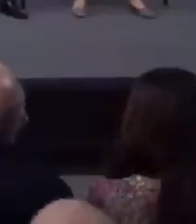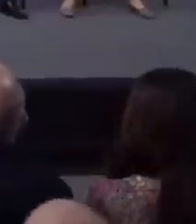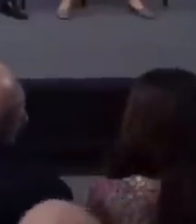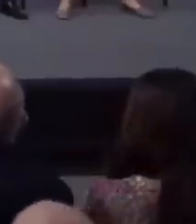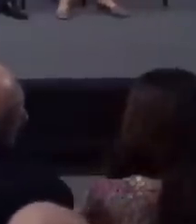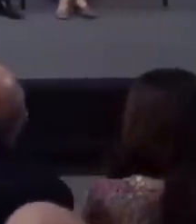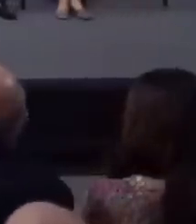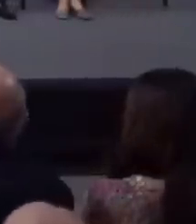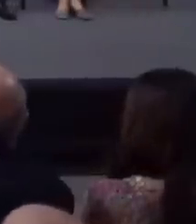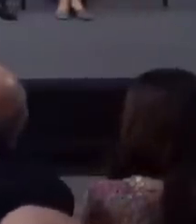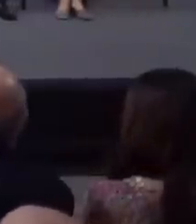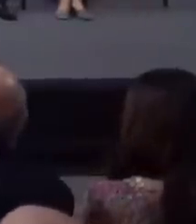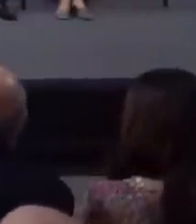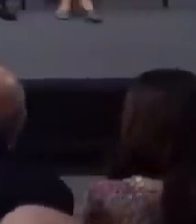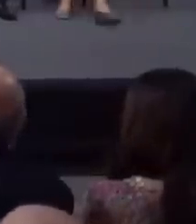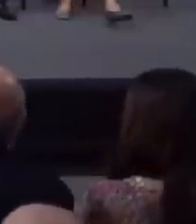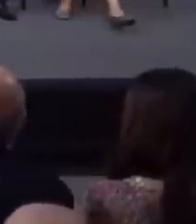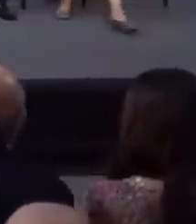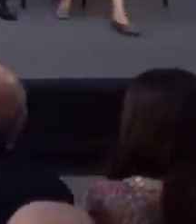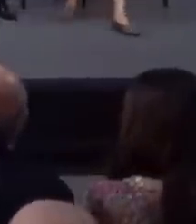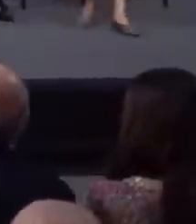Sean tan amables de dar un paso al frente.